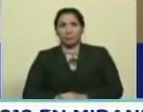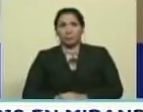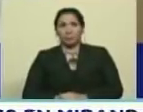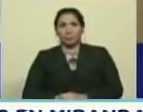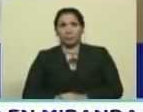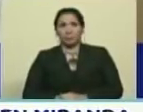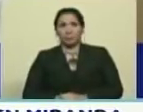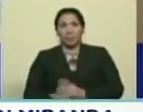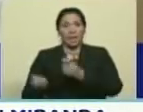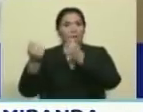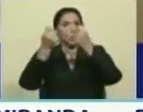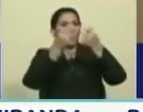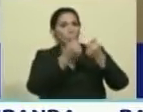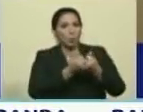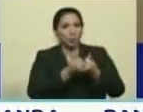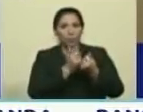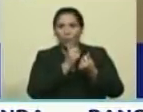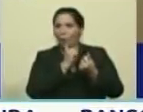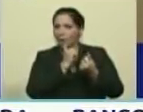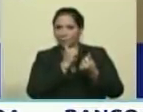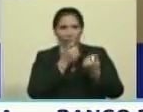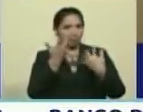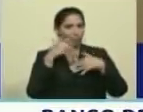Pero en lo económico no la tenemos.